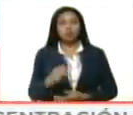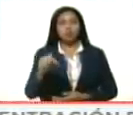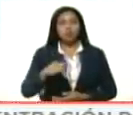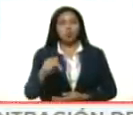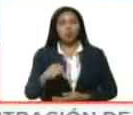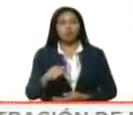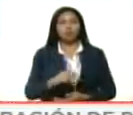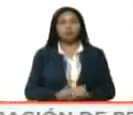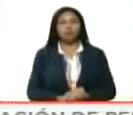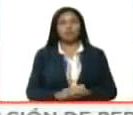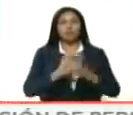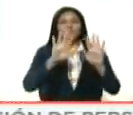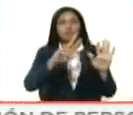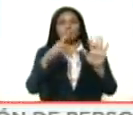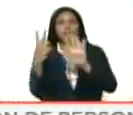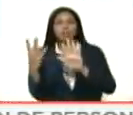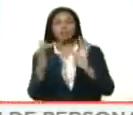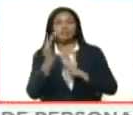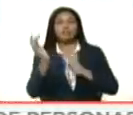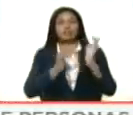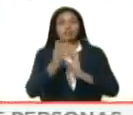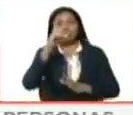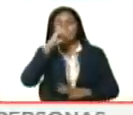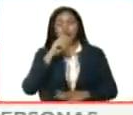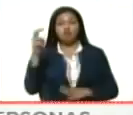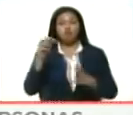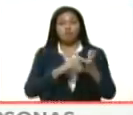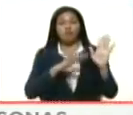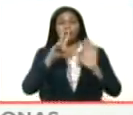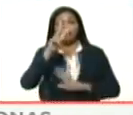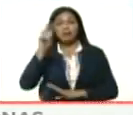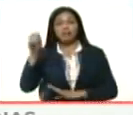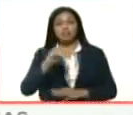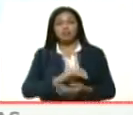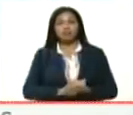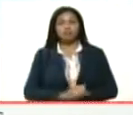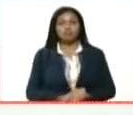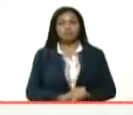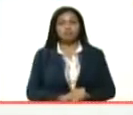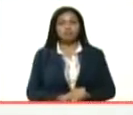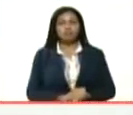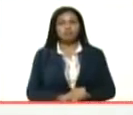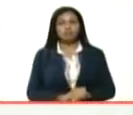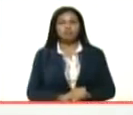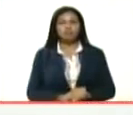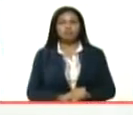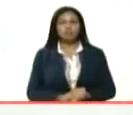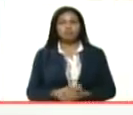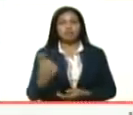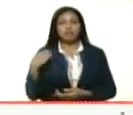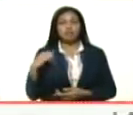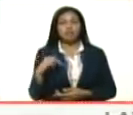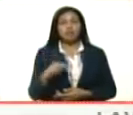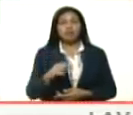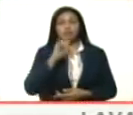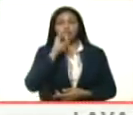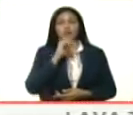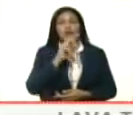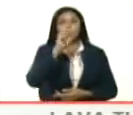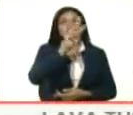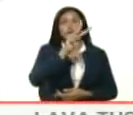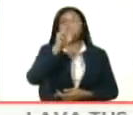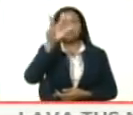día 17 de abril del año 2020. Debemos reportar 23